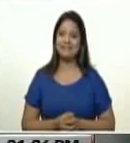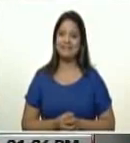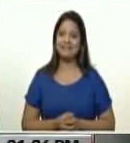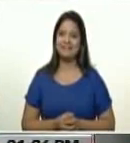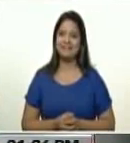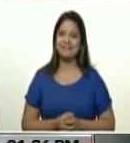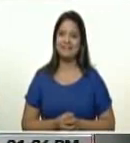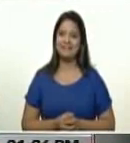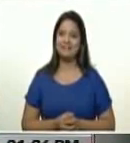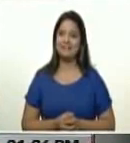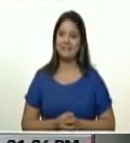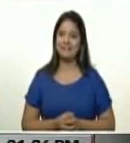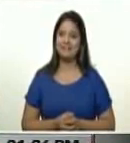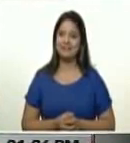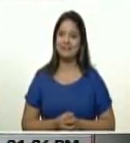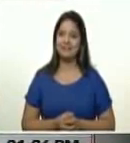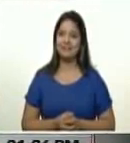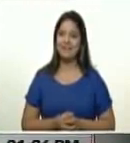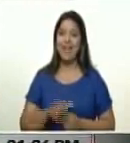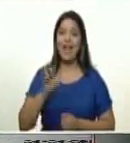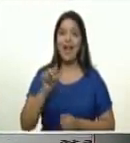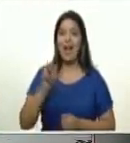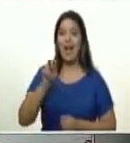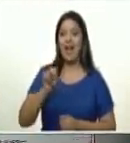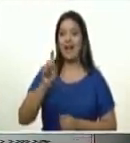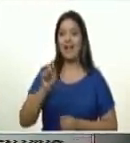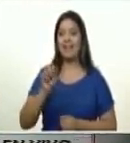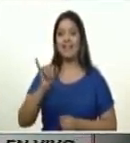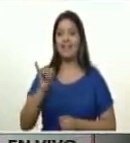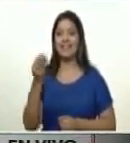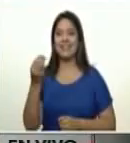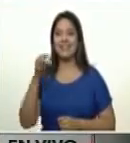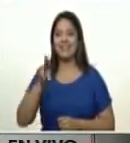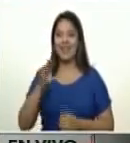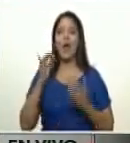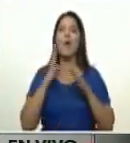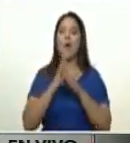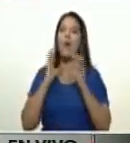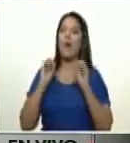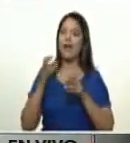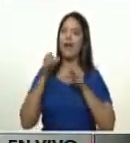Sí. Antique. Antique. Bueno, seguimos la explicación.